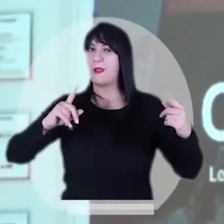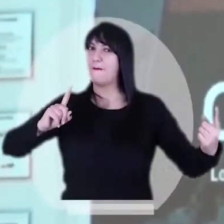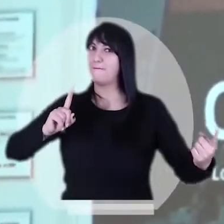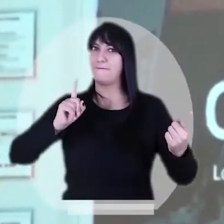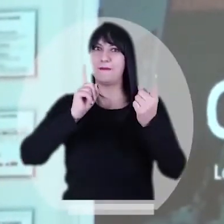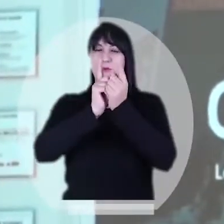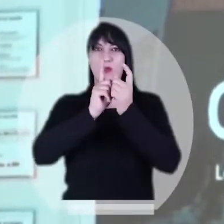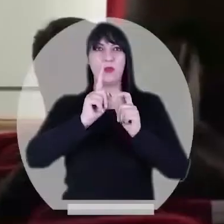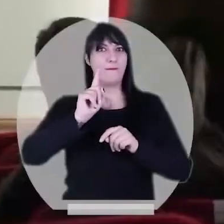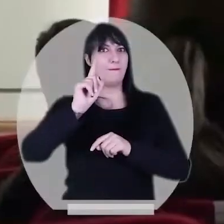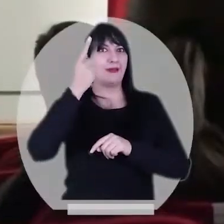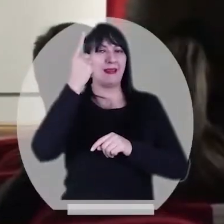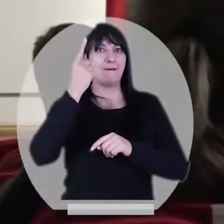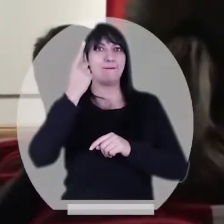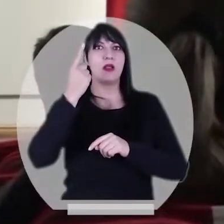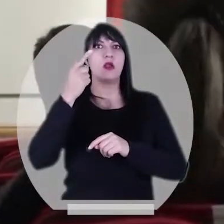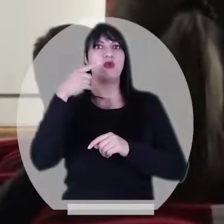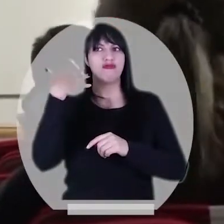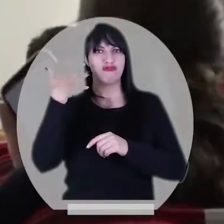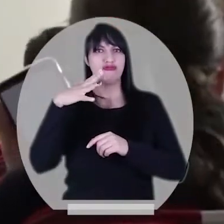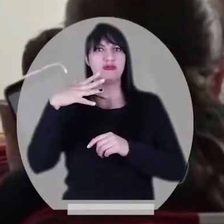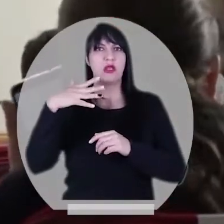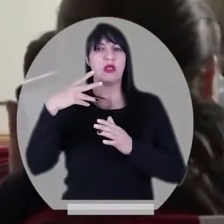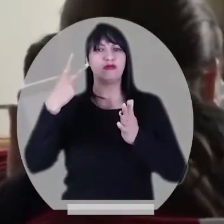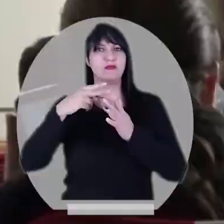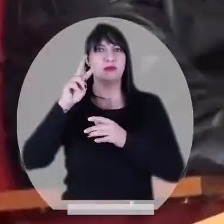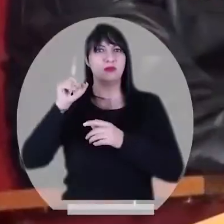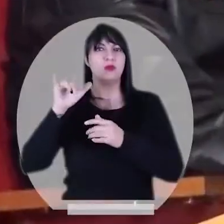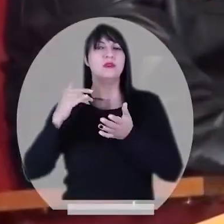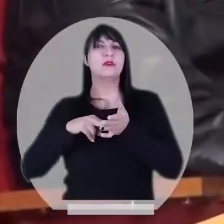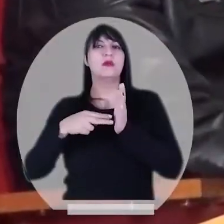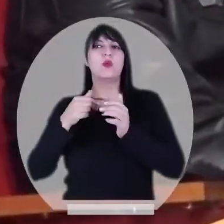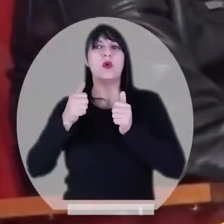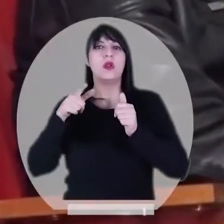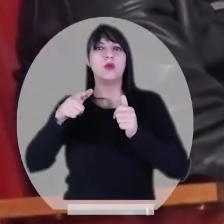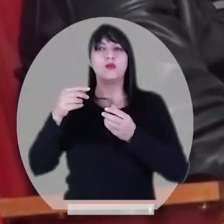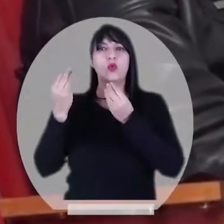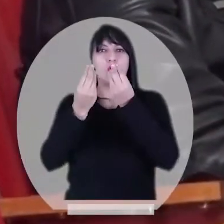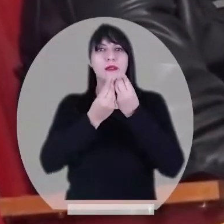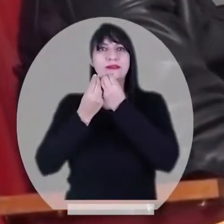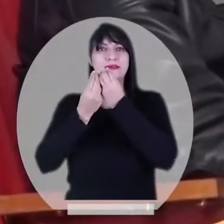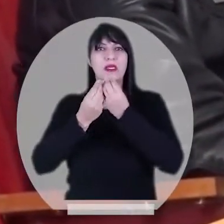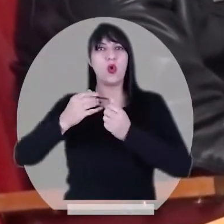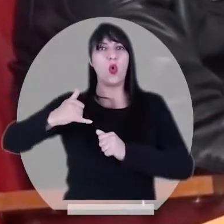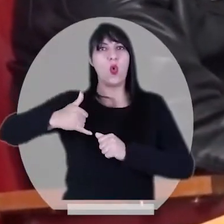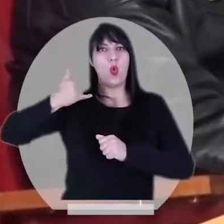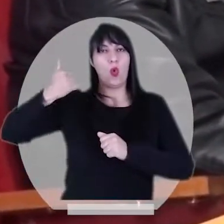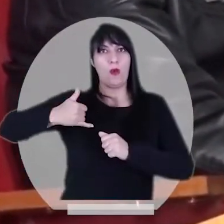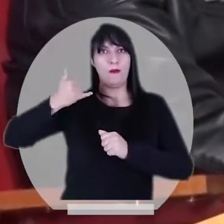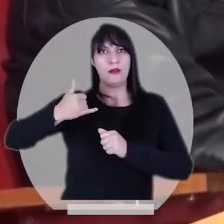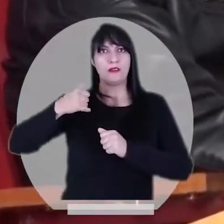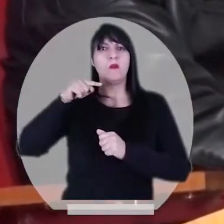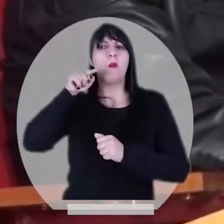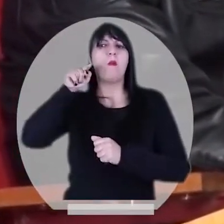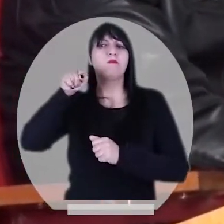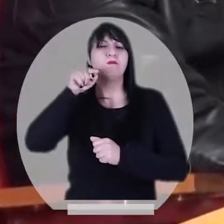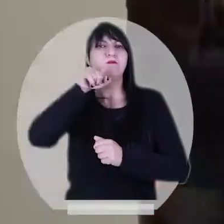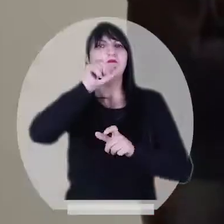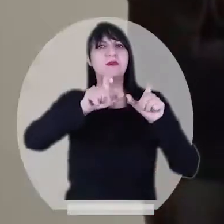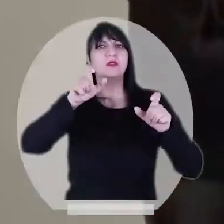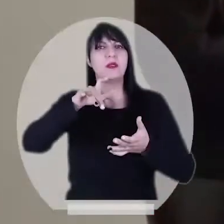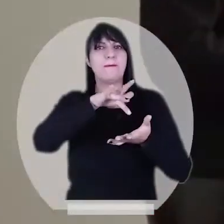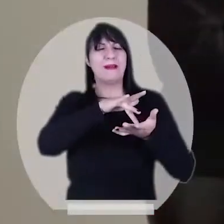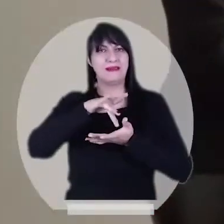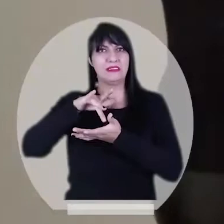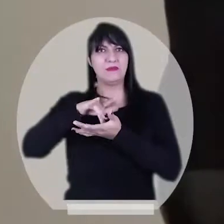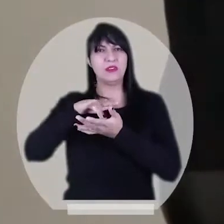tuvimos nuestro primer encuentro del año 2021 con el comité organizador del Consejo Municipal de Juventud. Es importante resaltar que los actores que